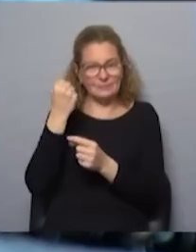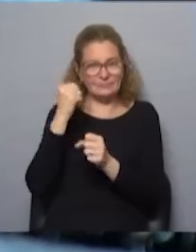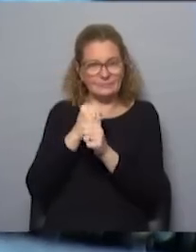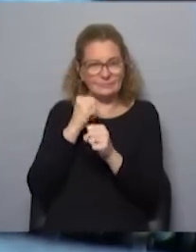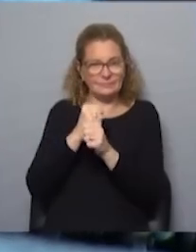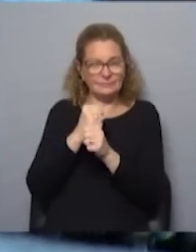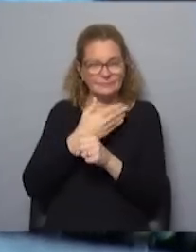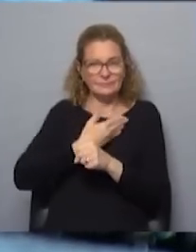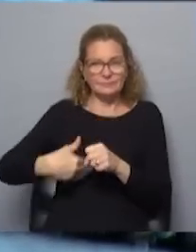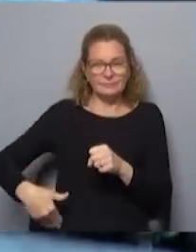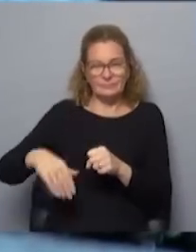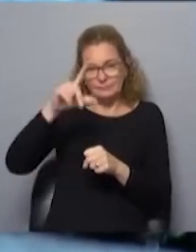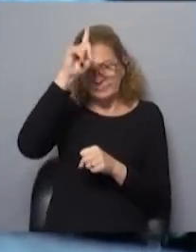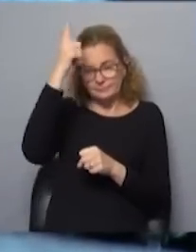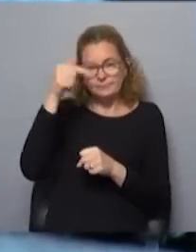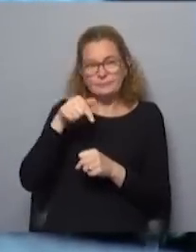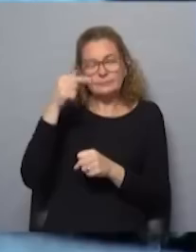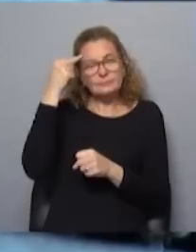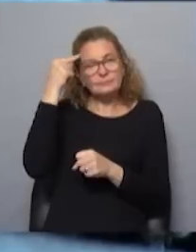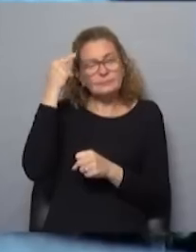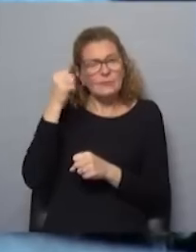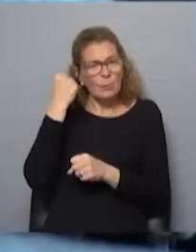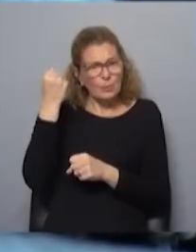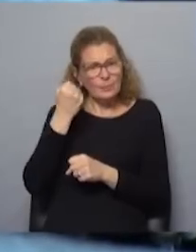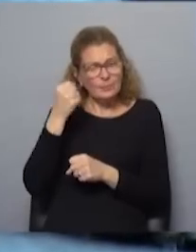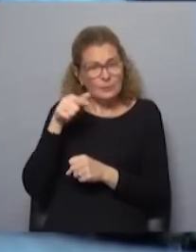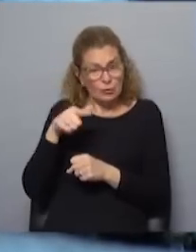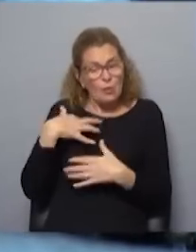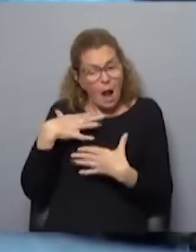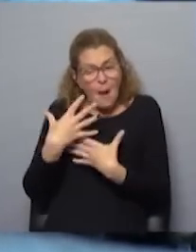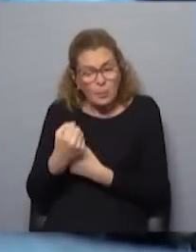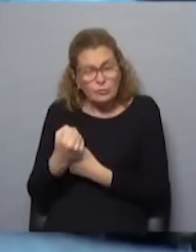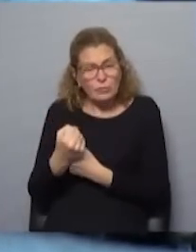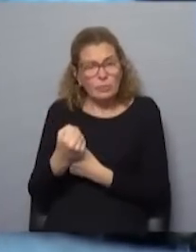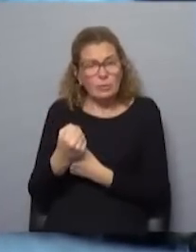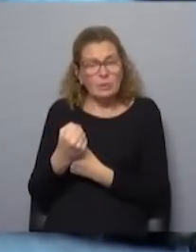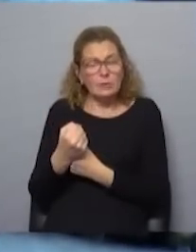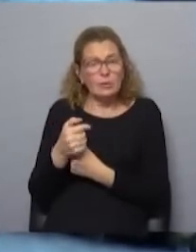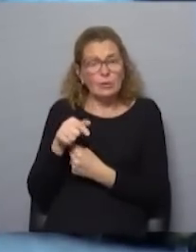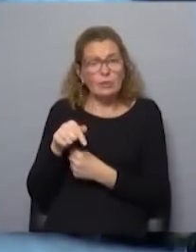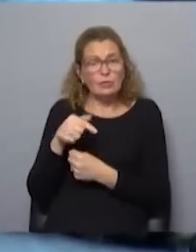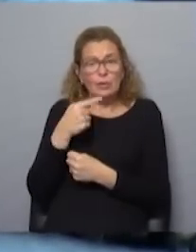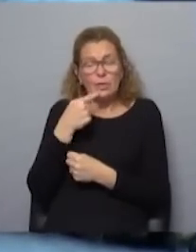presidente de la calle por lo que ese fue un factor importante que yo lo avaló lo que lo que sostengo es que se debió hacer de otro